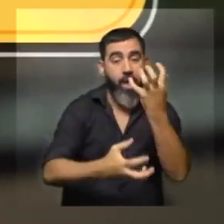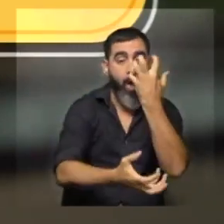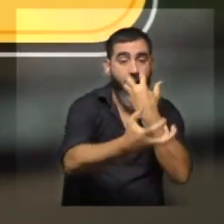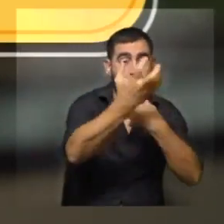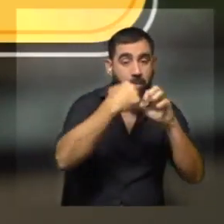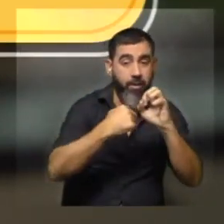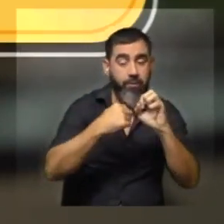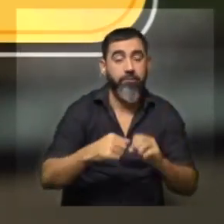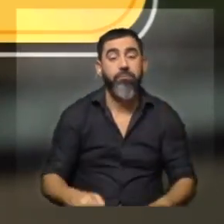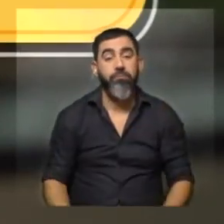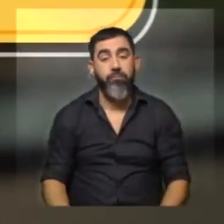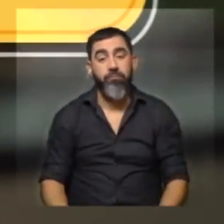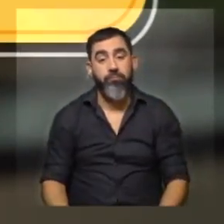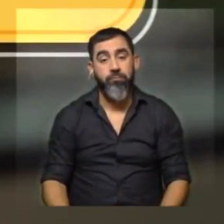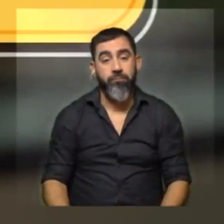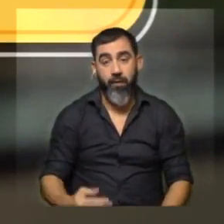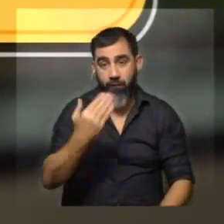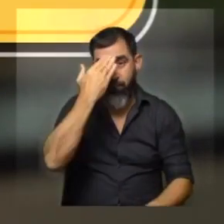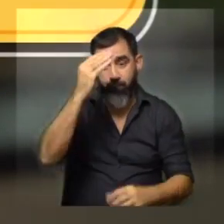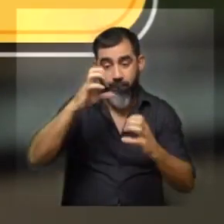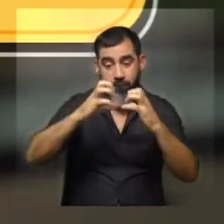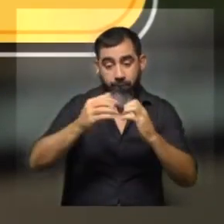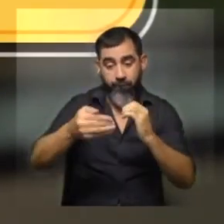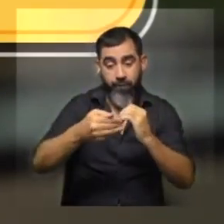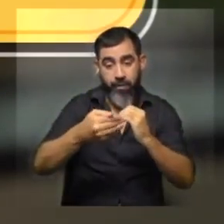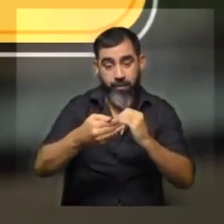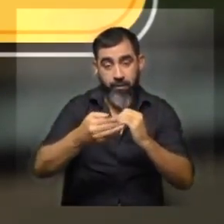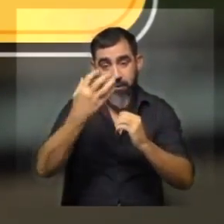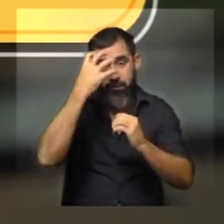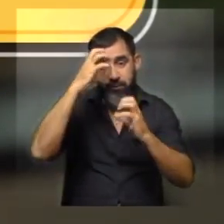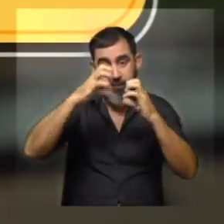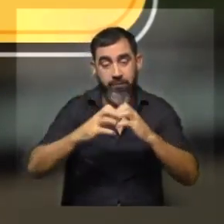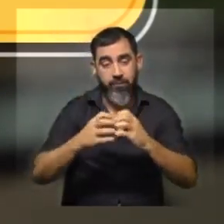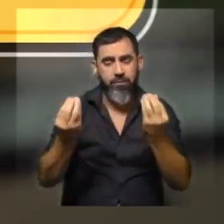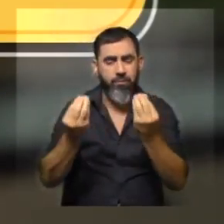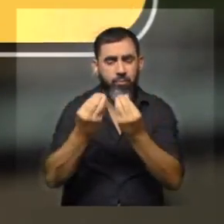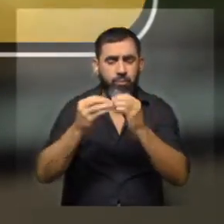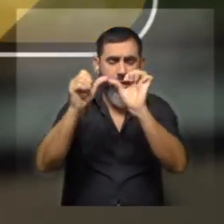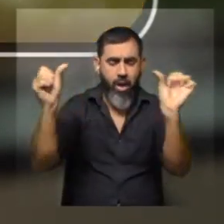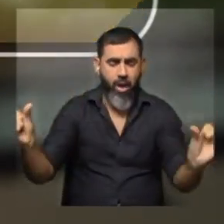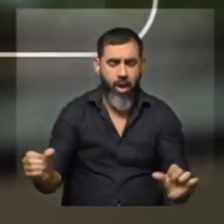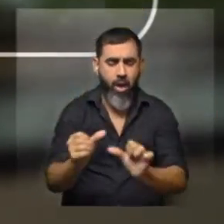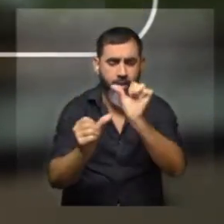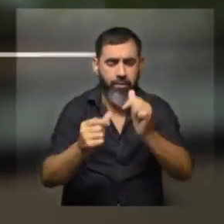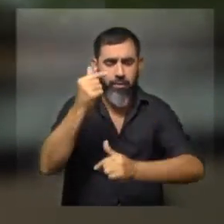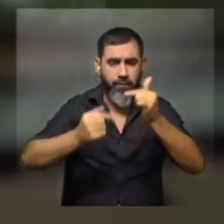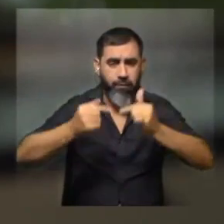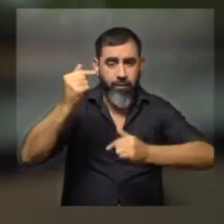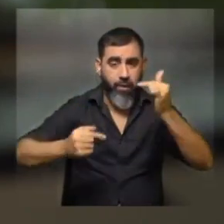animales, y en el lóbulo frontal se hacen un montón de actividades